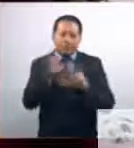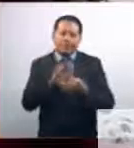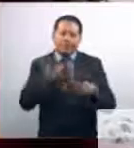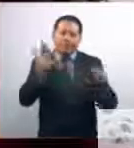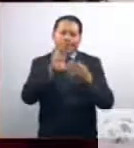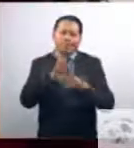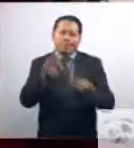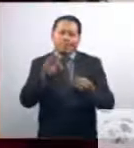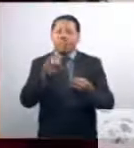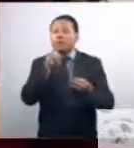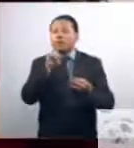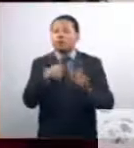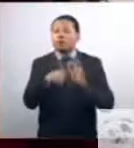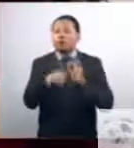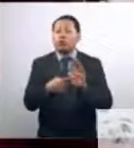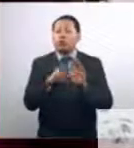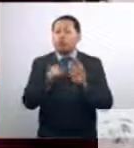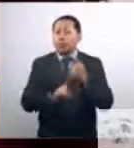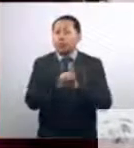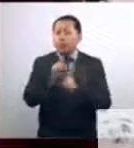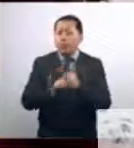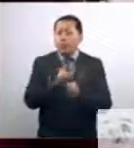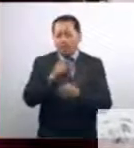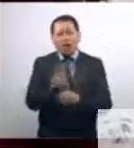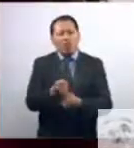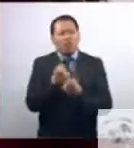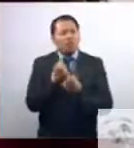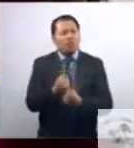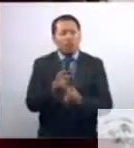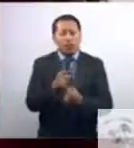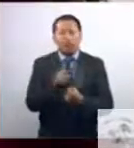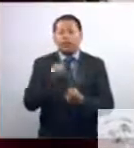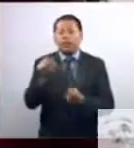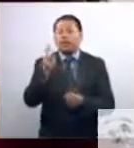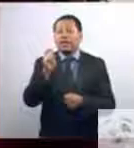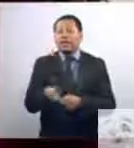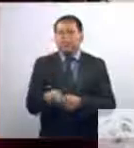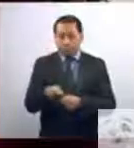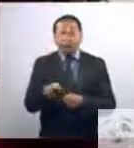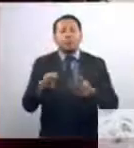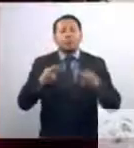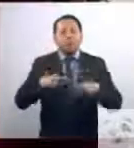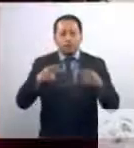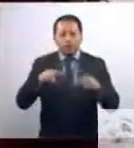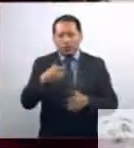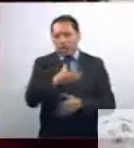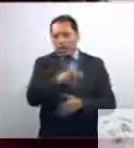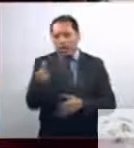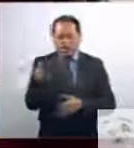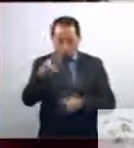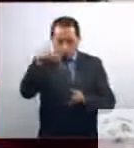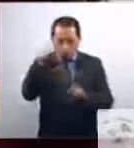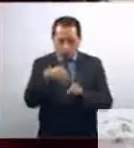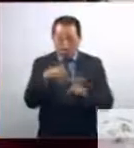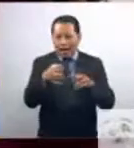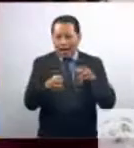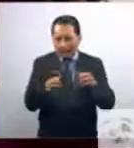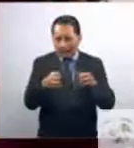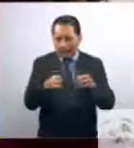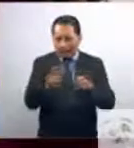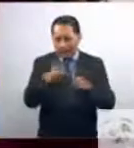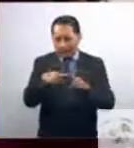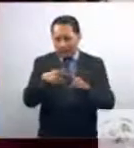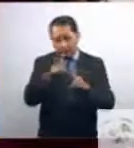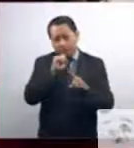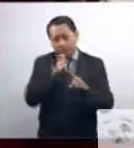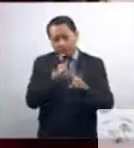un problema que está afectando duramente la economía de los productores lecheros de nuestro país y que impacta a diversos sentidos a